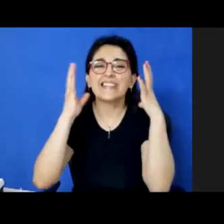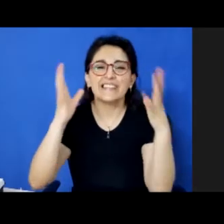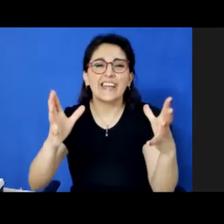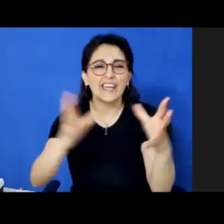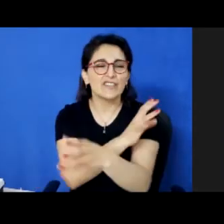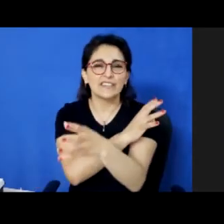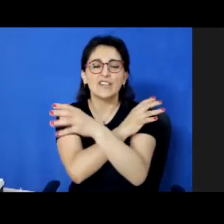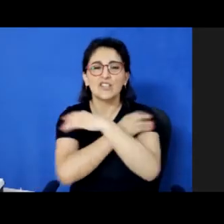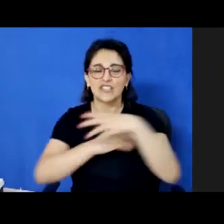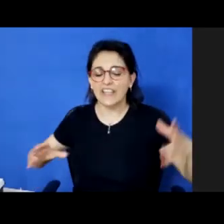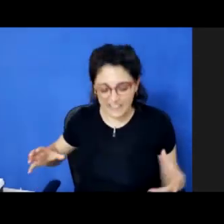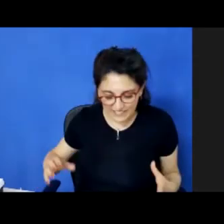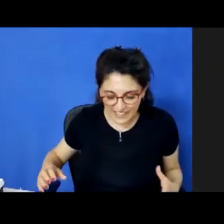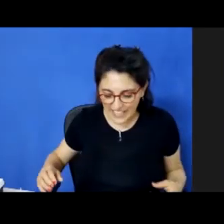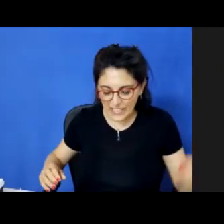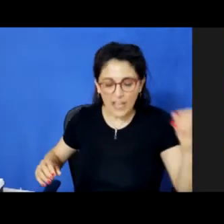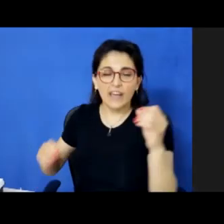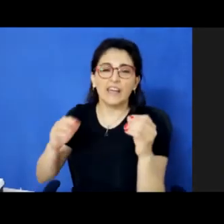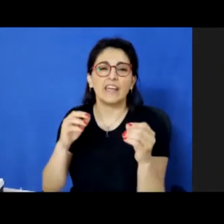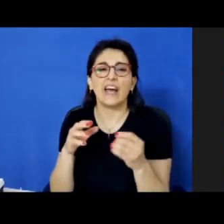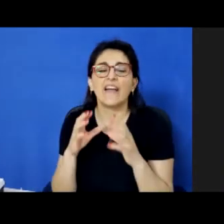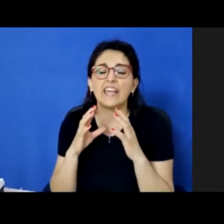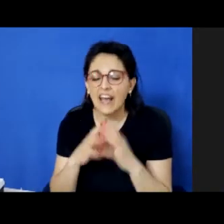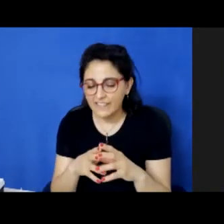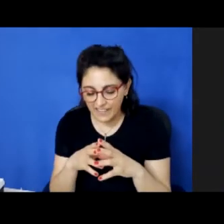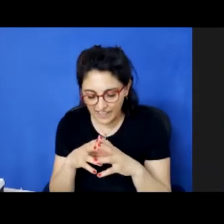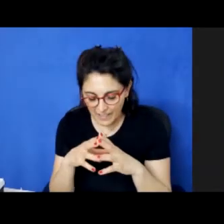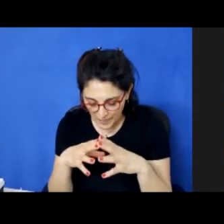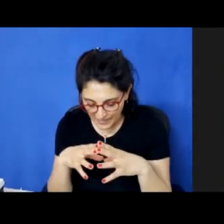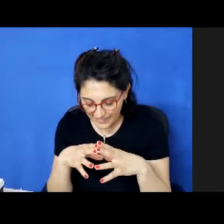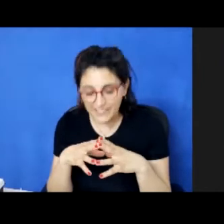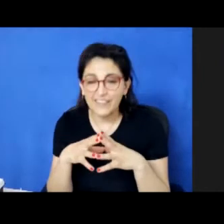Adrián se tiene que ir, nos está haciendo señas de que se tiene que ir. Adri,